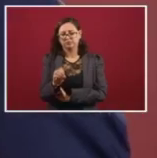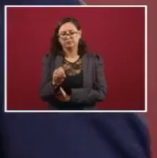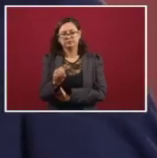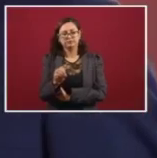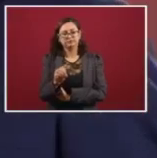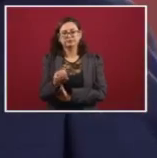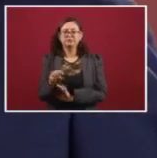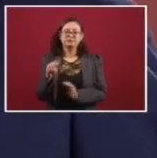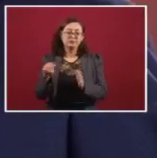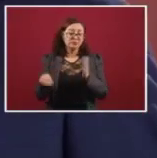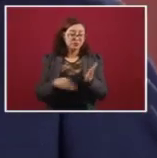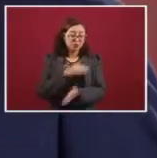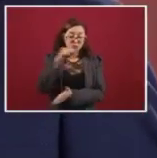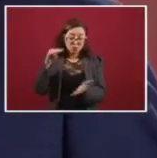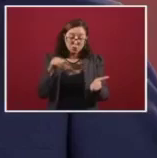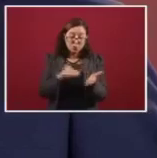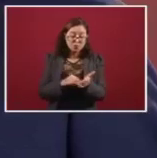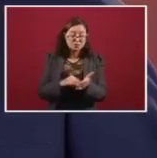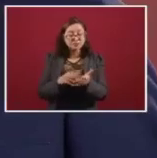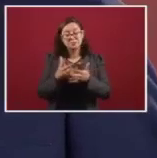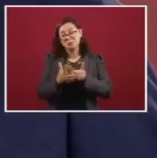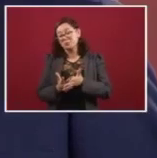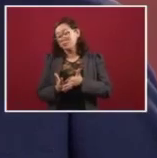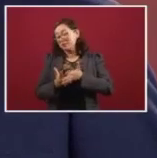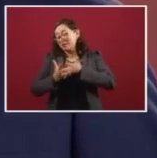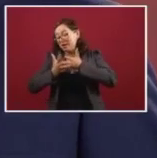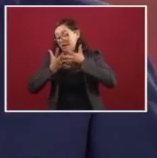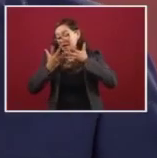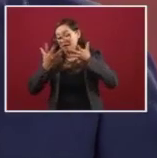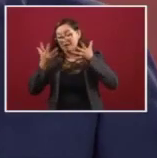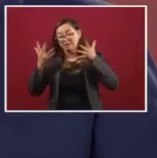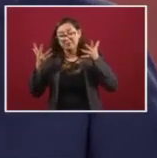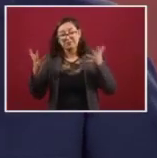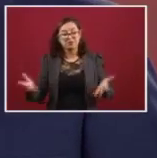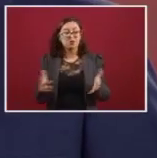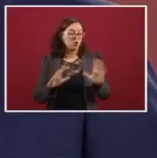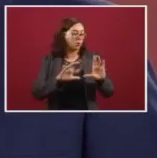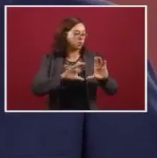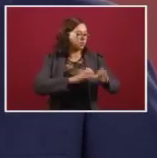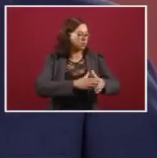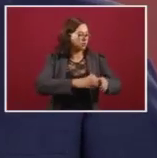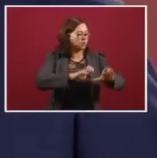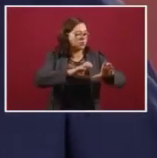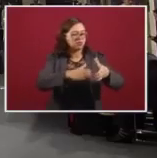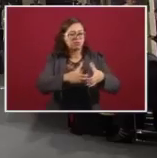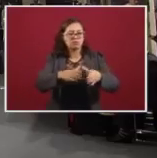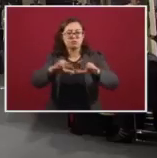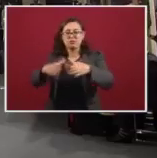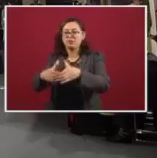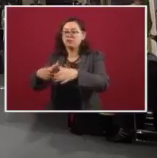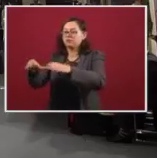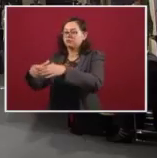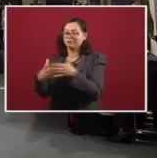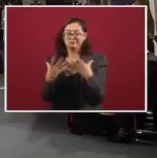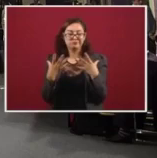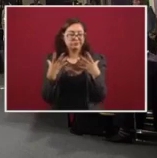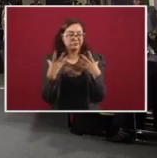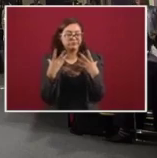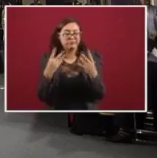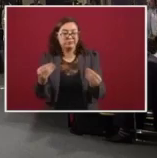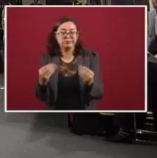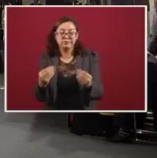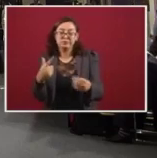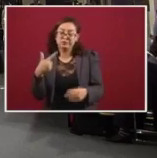Pero es un municipio muy grande territorialmente, con muchas comunidades. Entonces,